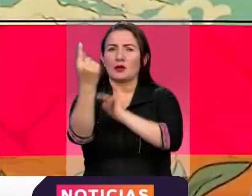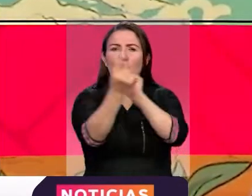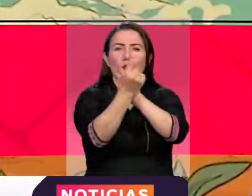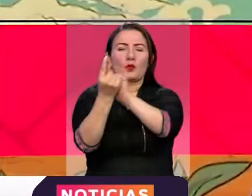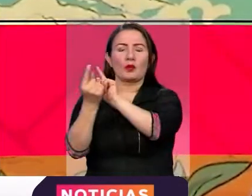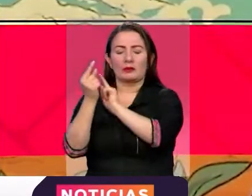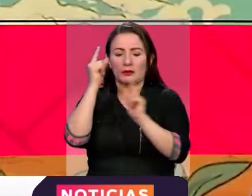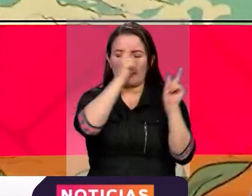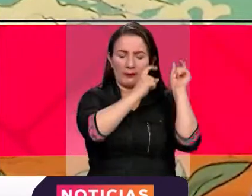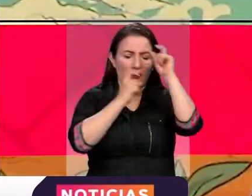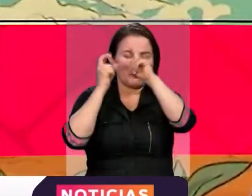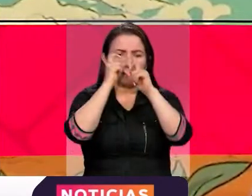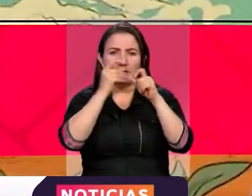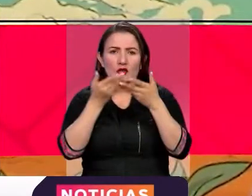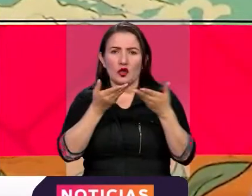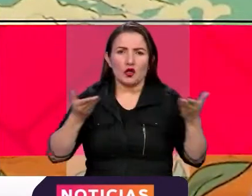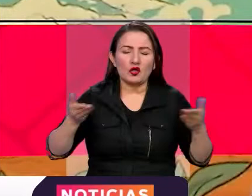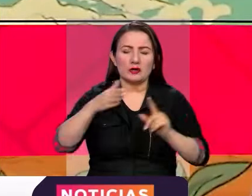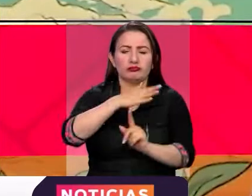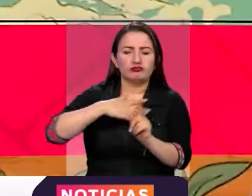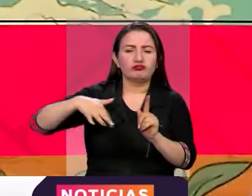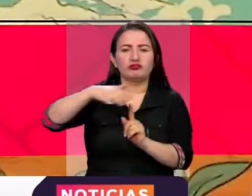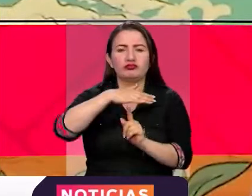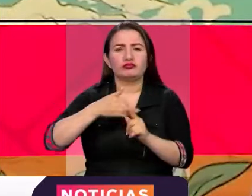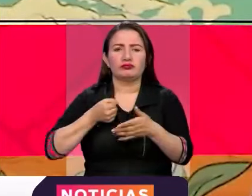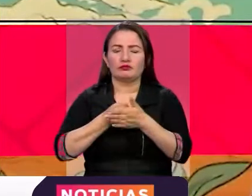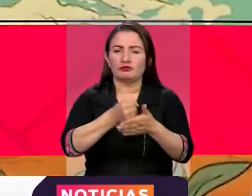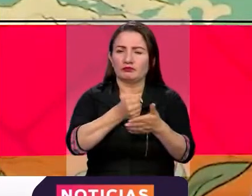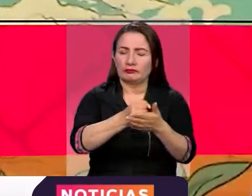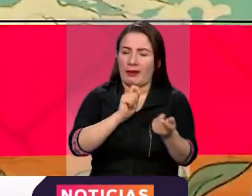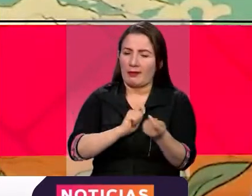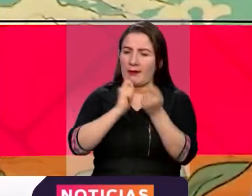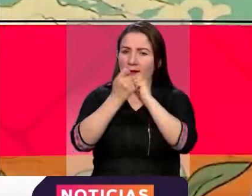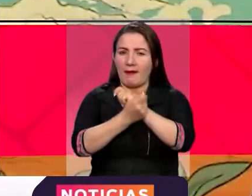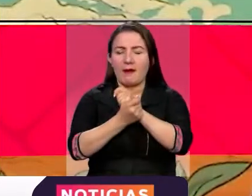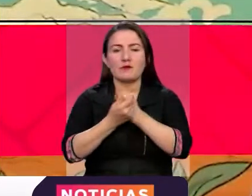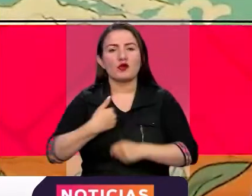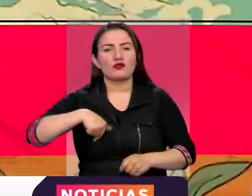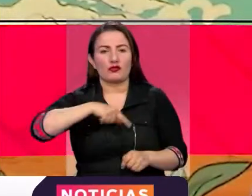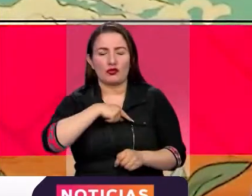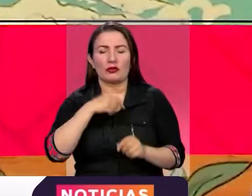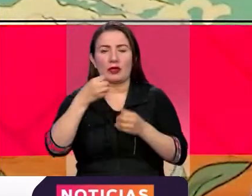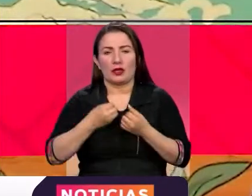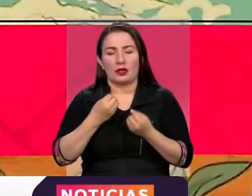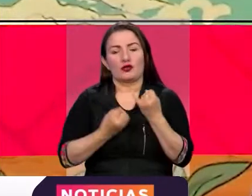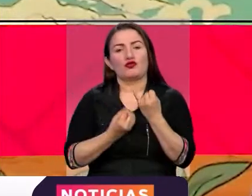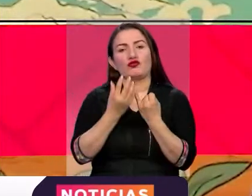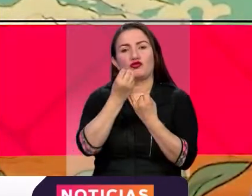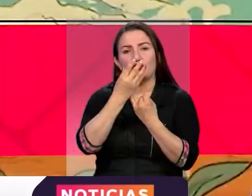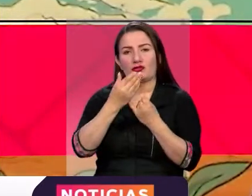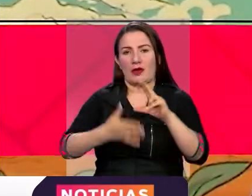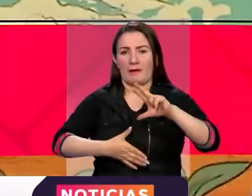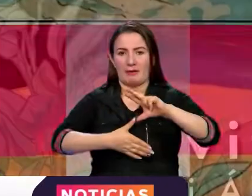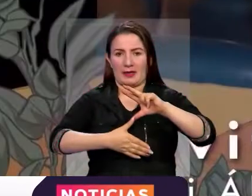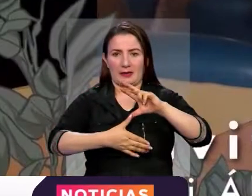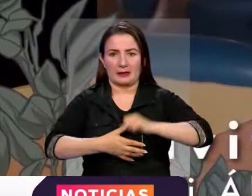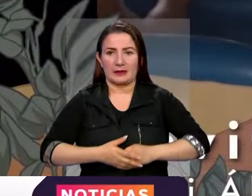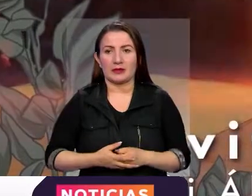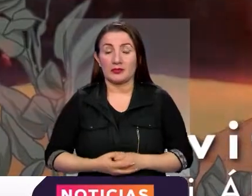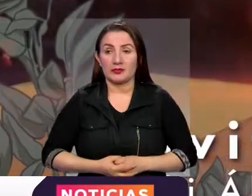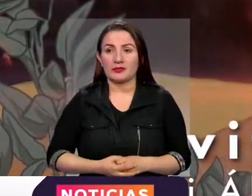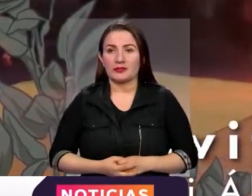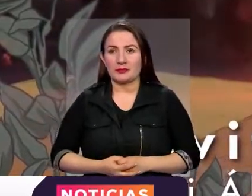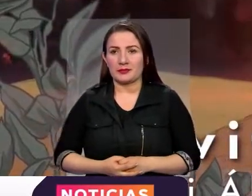la reflexión en torno a la constante necesidad de transformación y cambio que existe en la industria en América Latina.